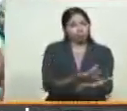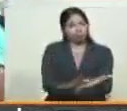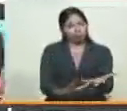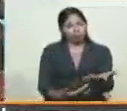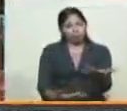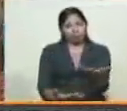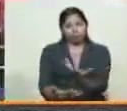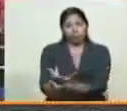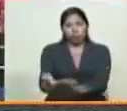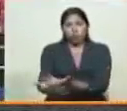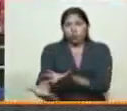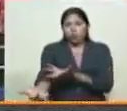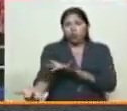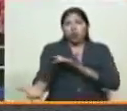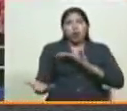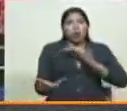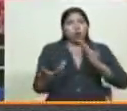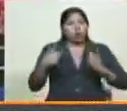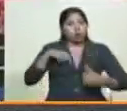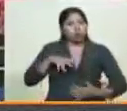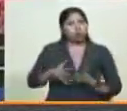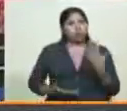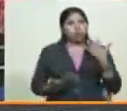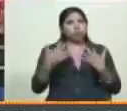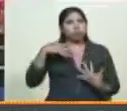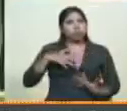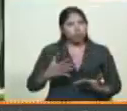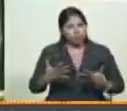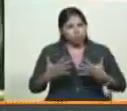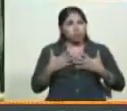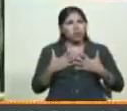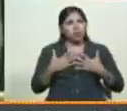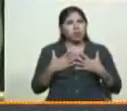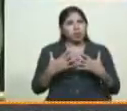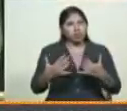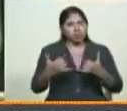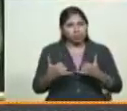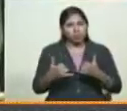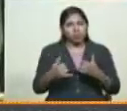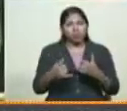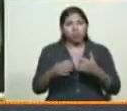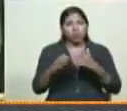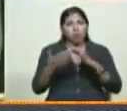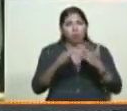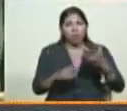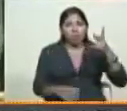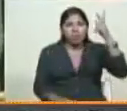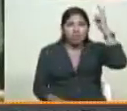corre en nuestras venas. Es la sangre guayquerí.